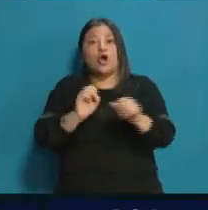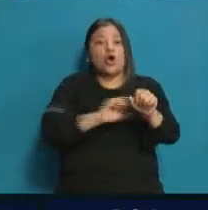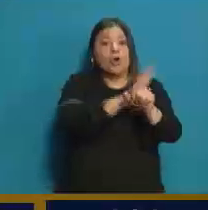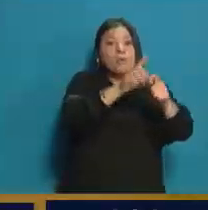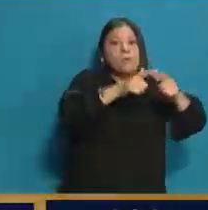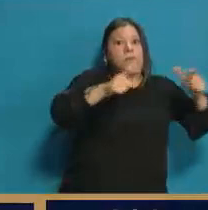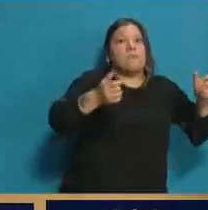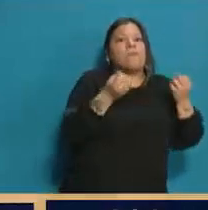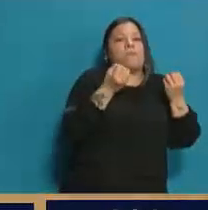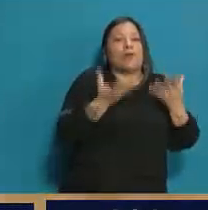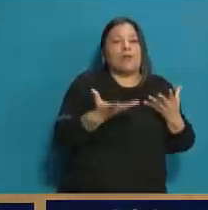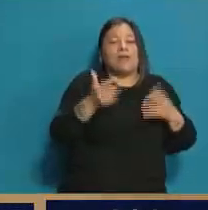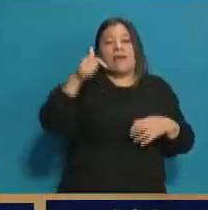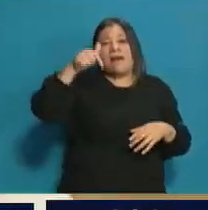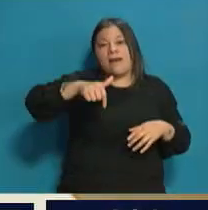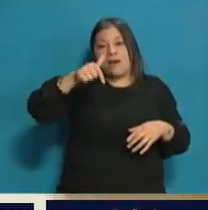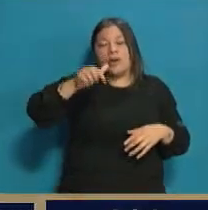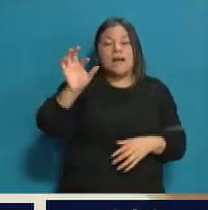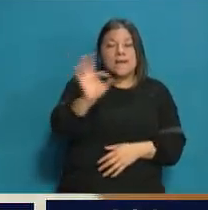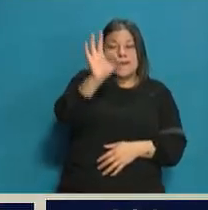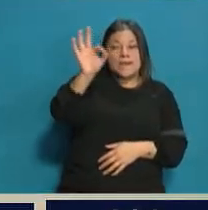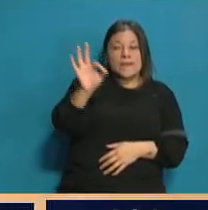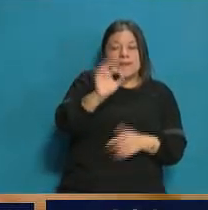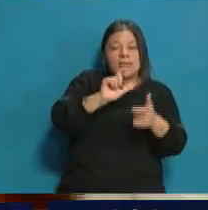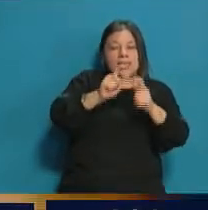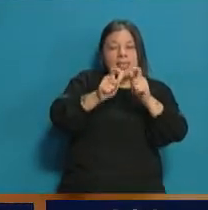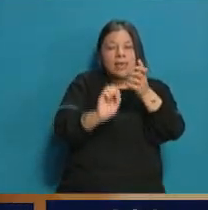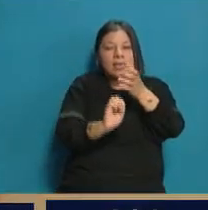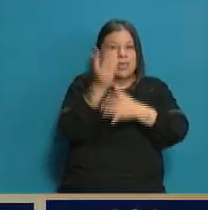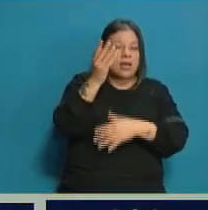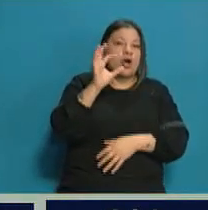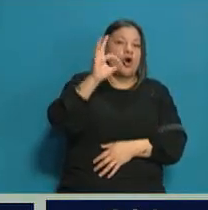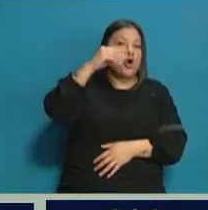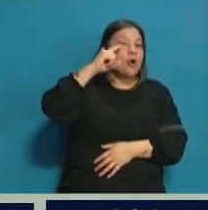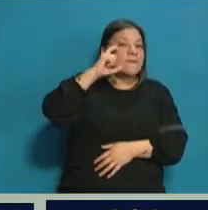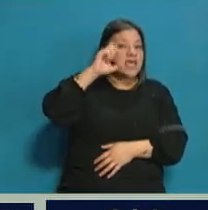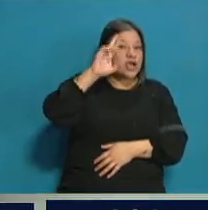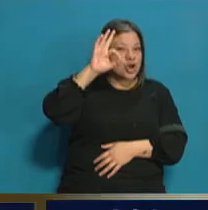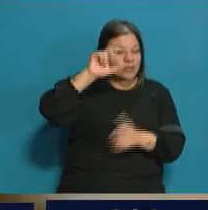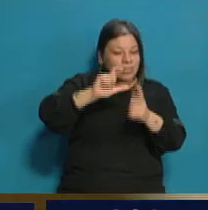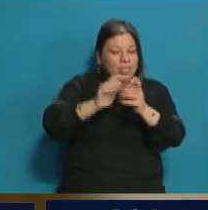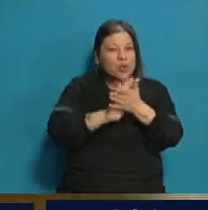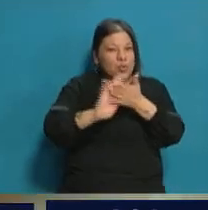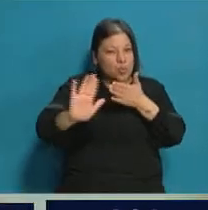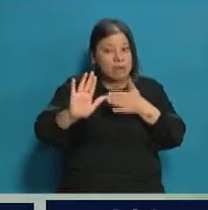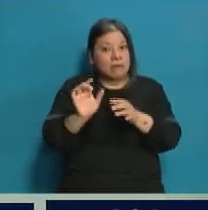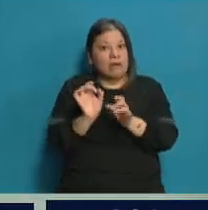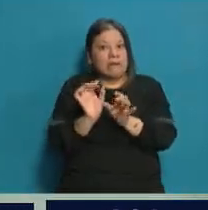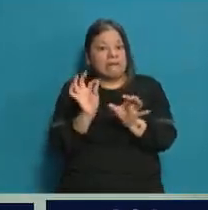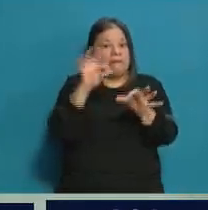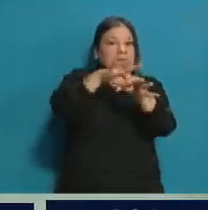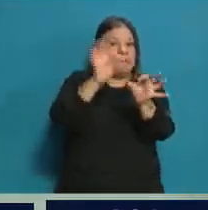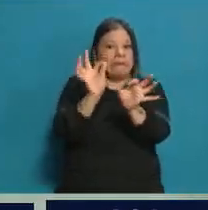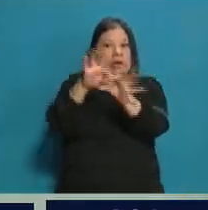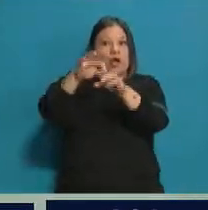de COVID? Porque está circulando un sublinaje de la variante Omicron, que si bien es más contagiosa,